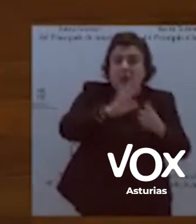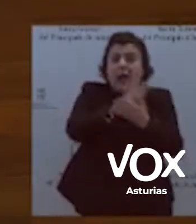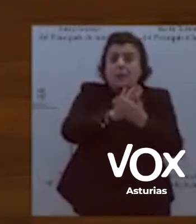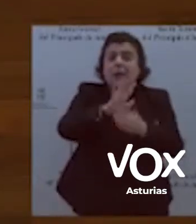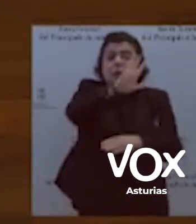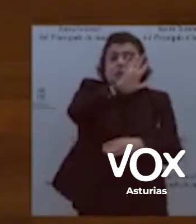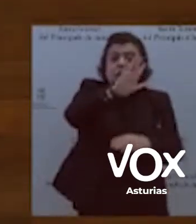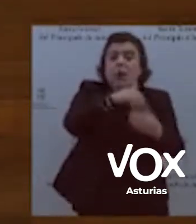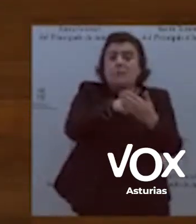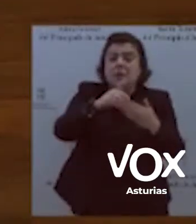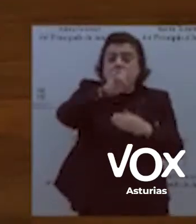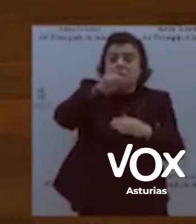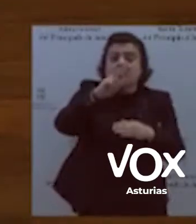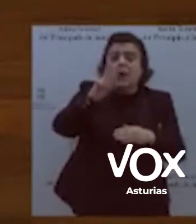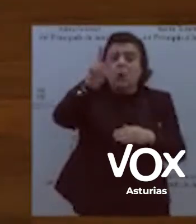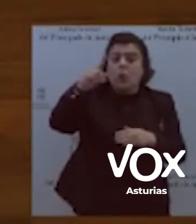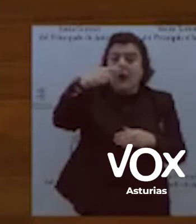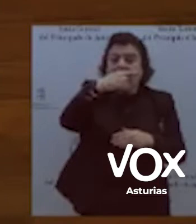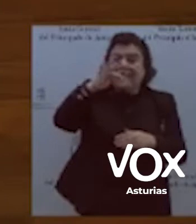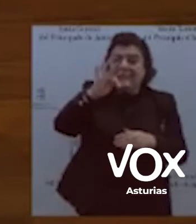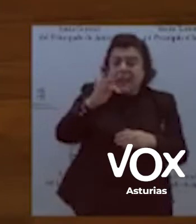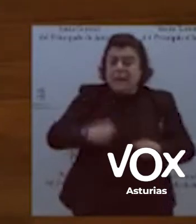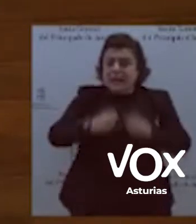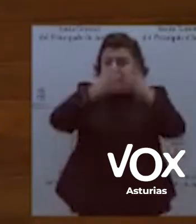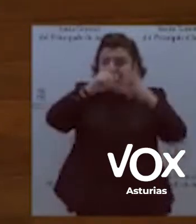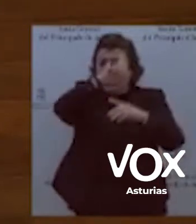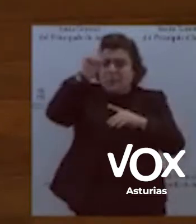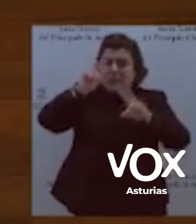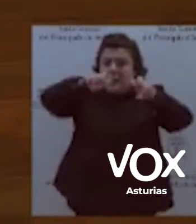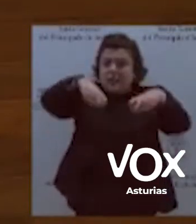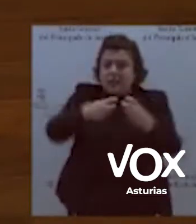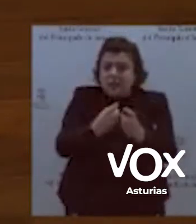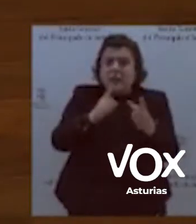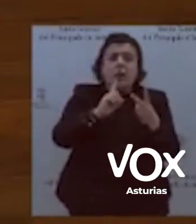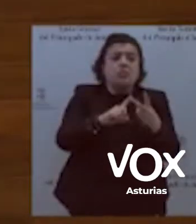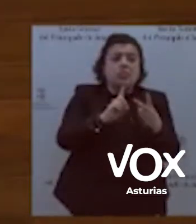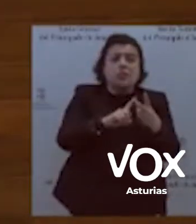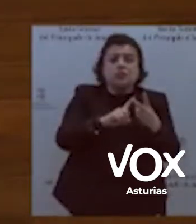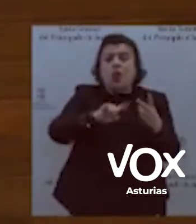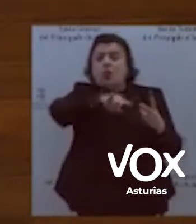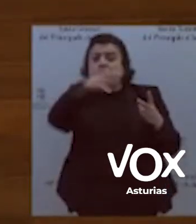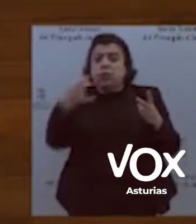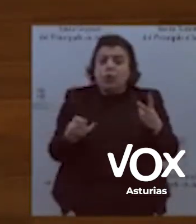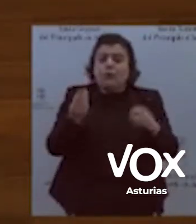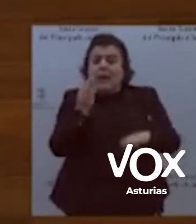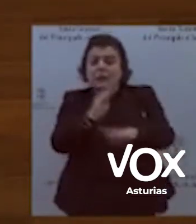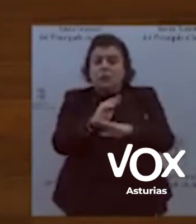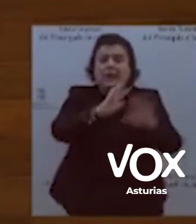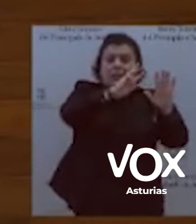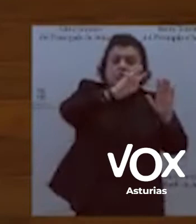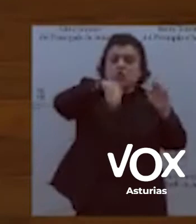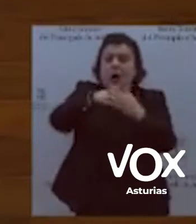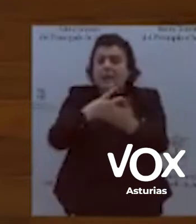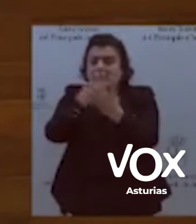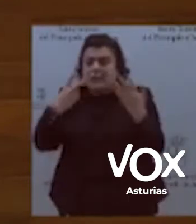Madrid; 2, la duplicación de ayudas de 8 a 17 millones, solo en 2 años. Y 3,